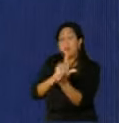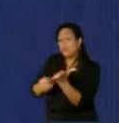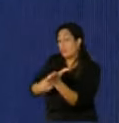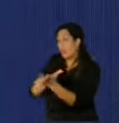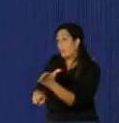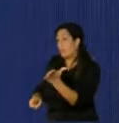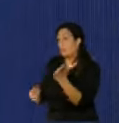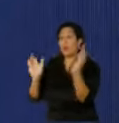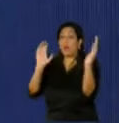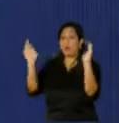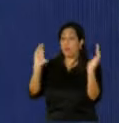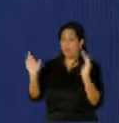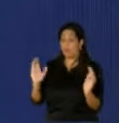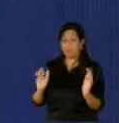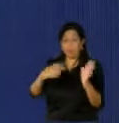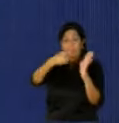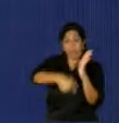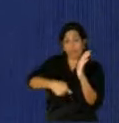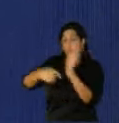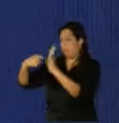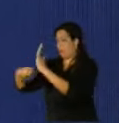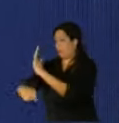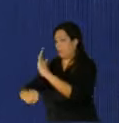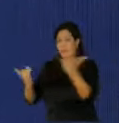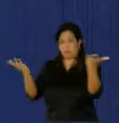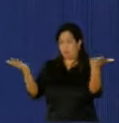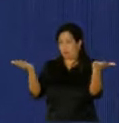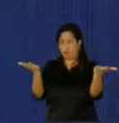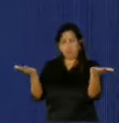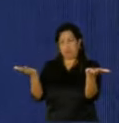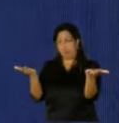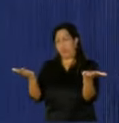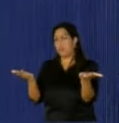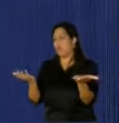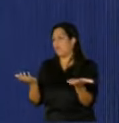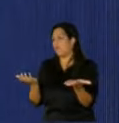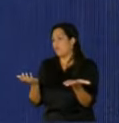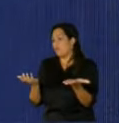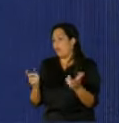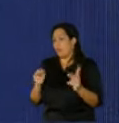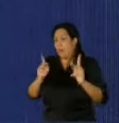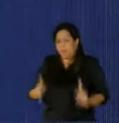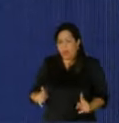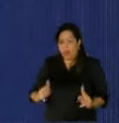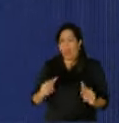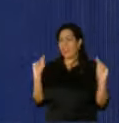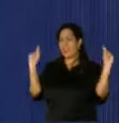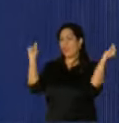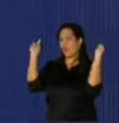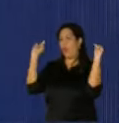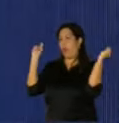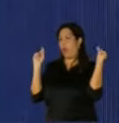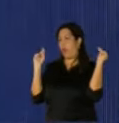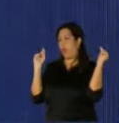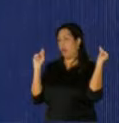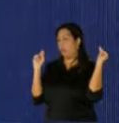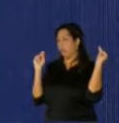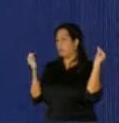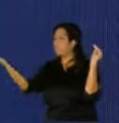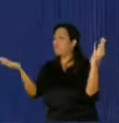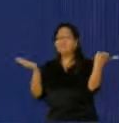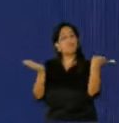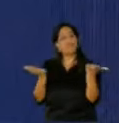de comparación de precio y que sea un equipo neutral el que evalúe la validación de todo esto para que entonces cuando se genere